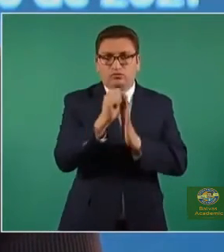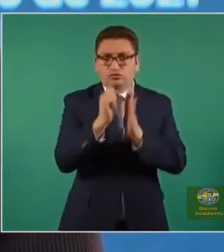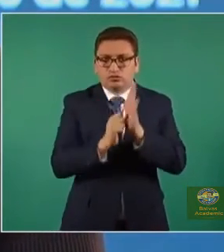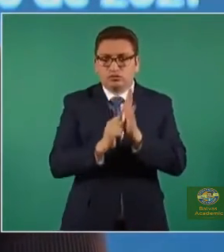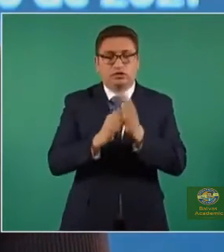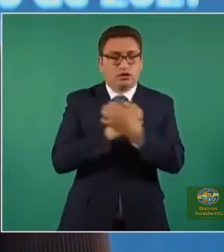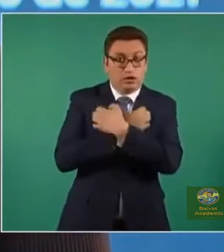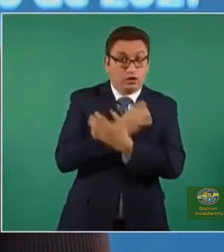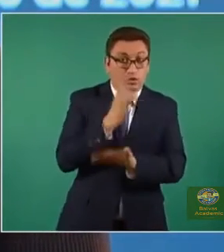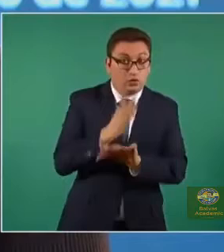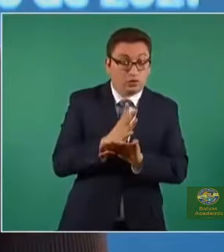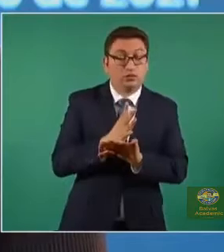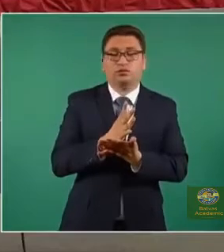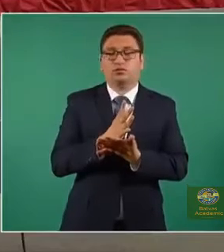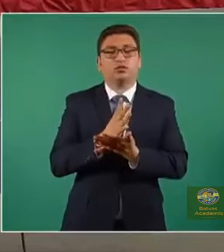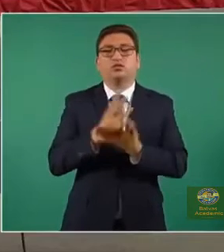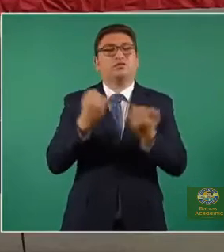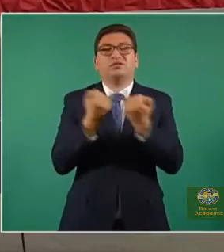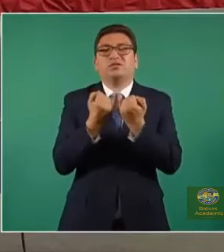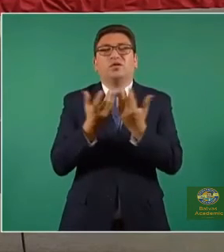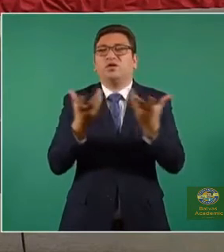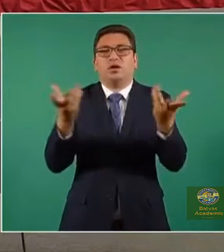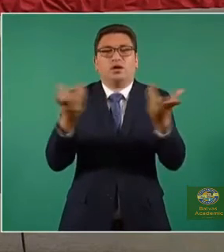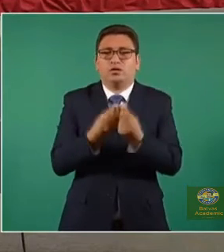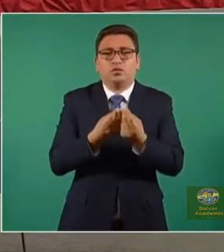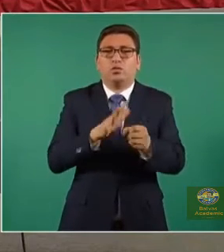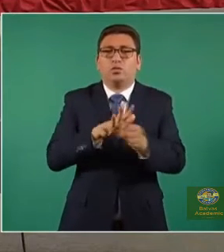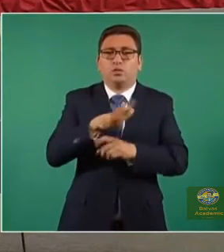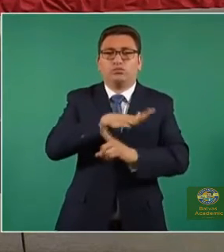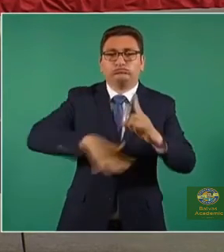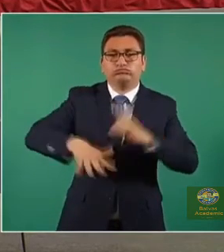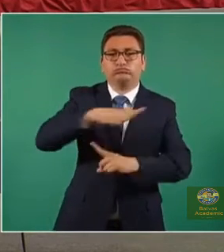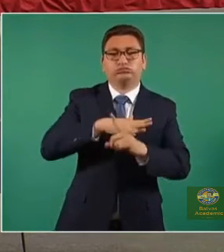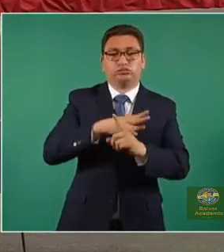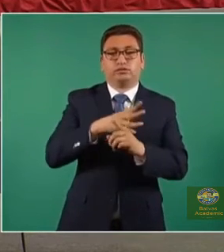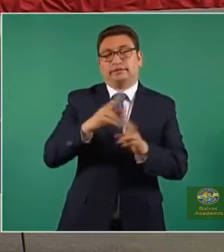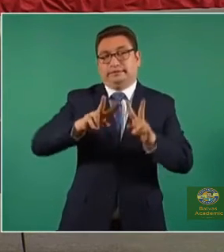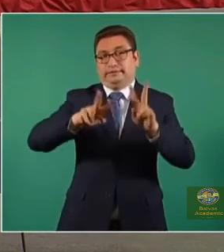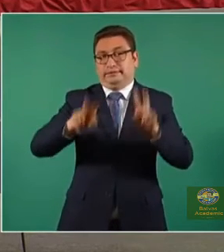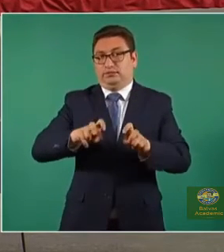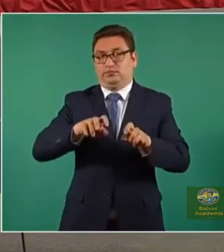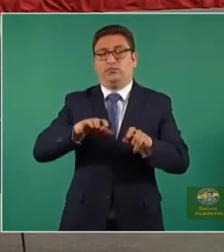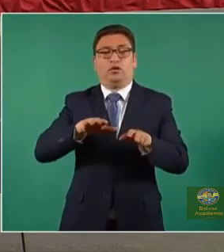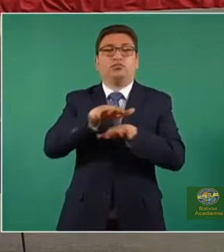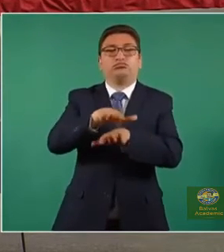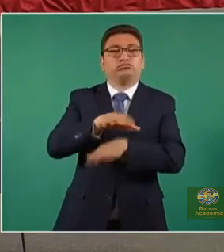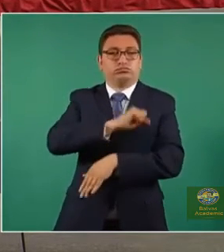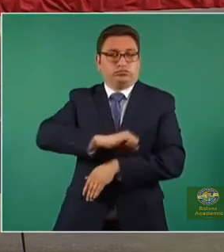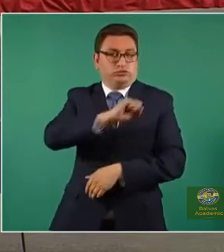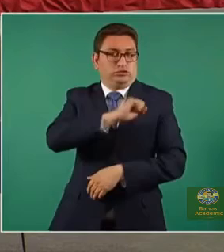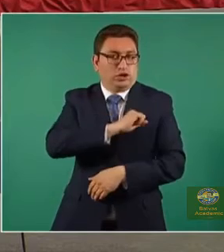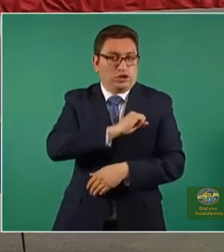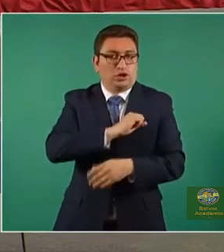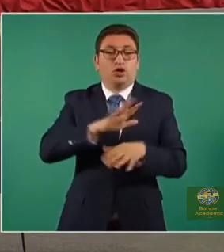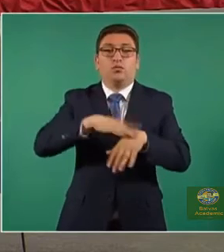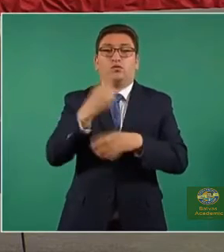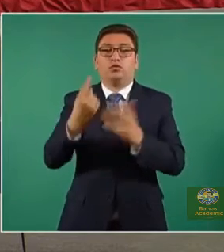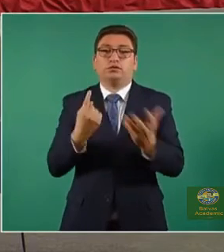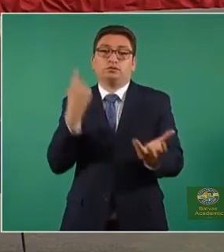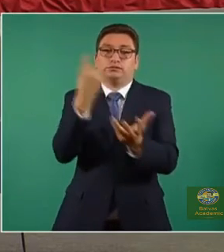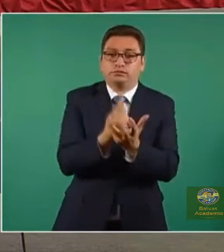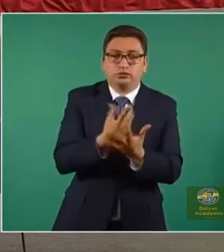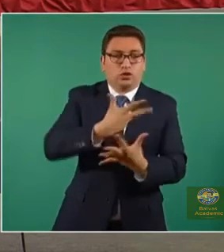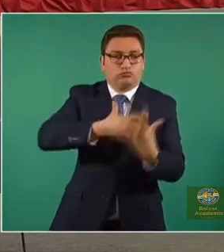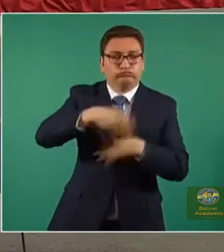nos interesa, pues junto con ello lleva también la situación de afectación de salud, la afectación de problemas de sociabilización y